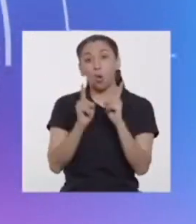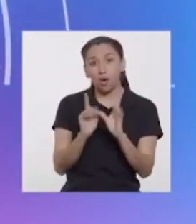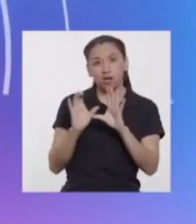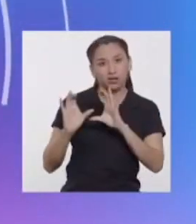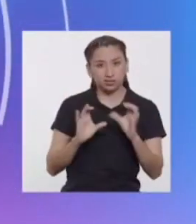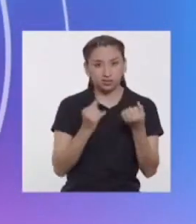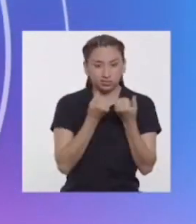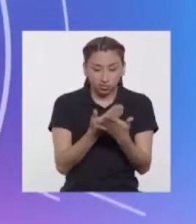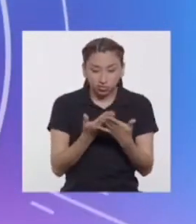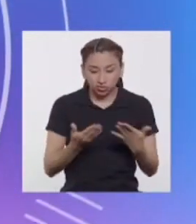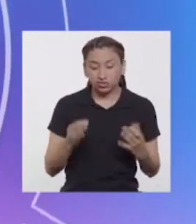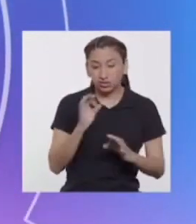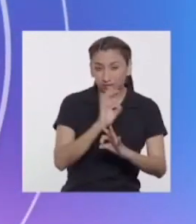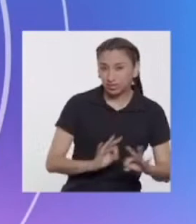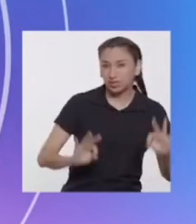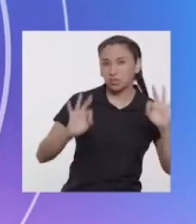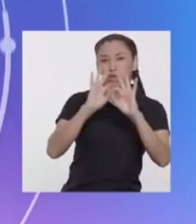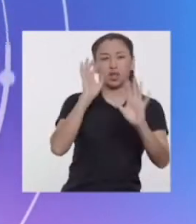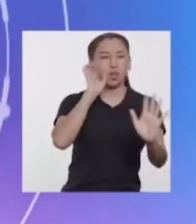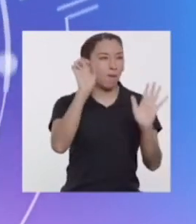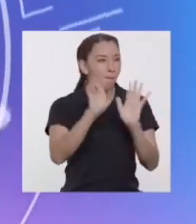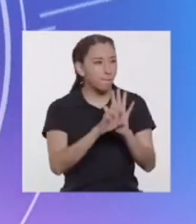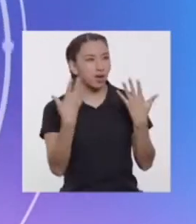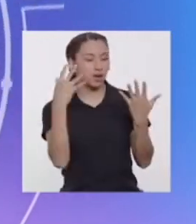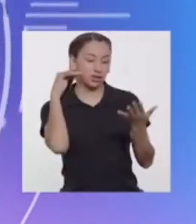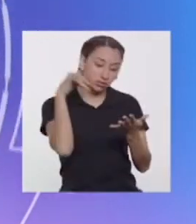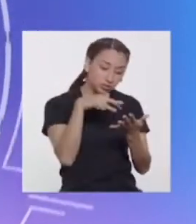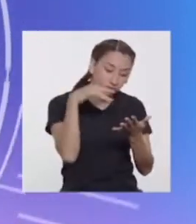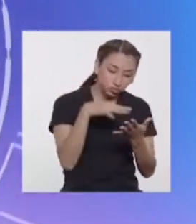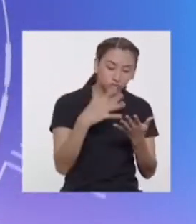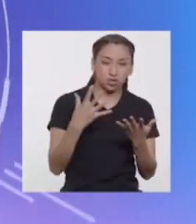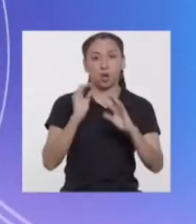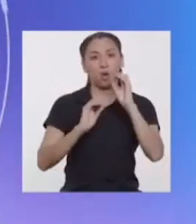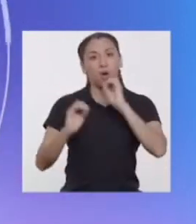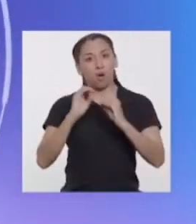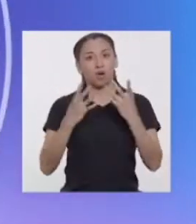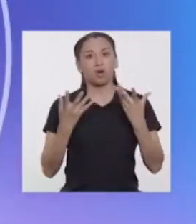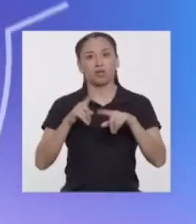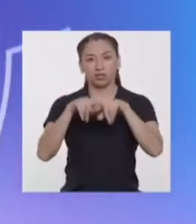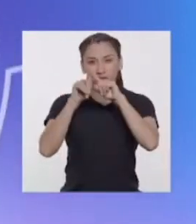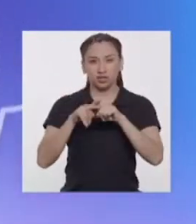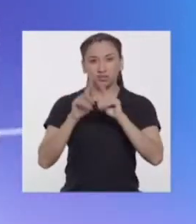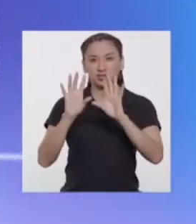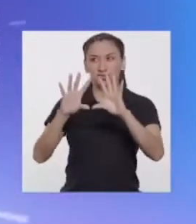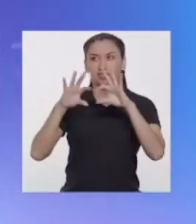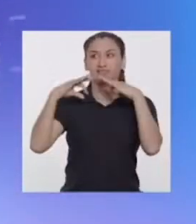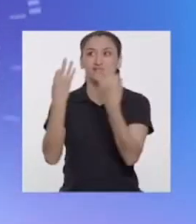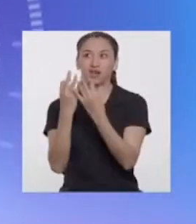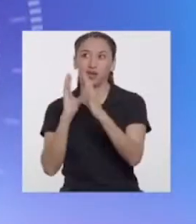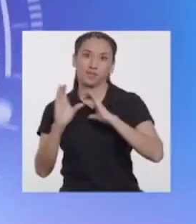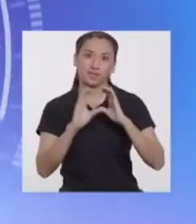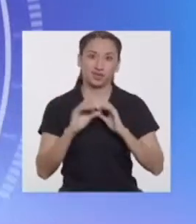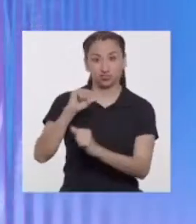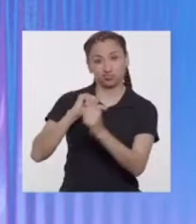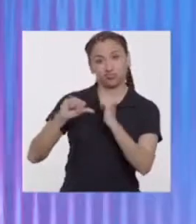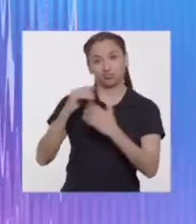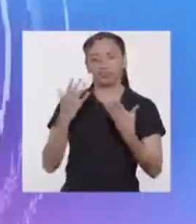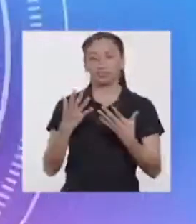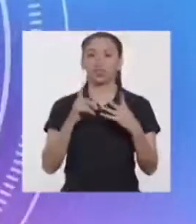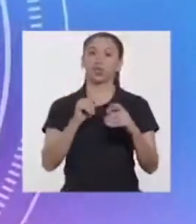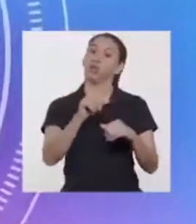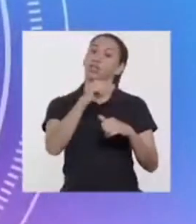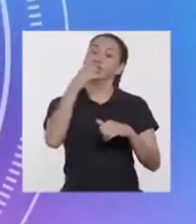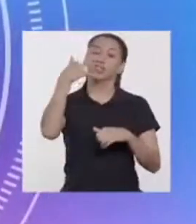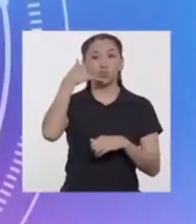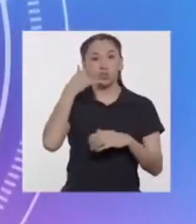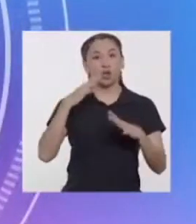cuando hacemos cosas importantes como estudiar o estar con nuestra familia. Los